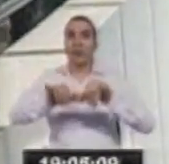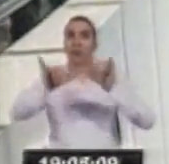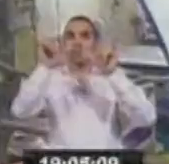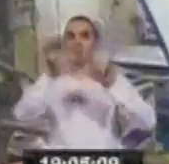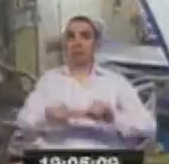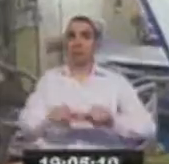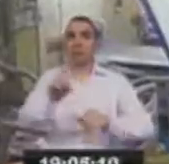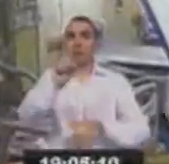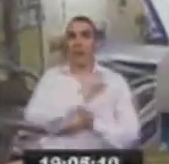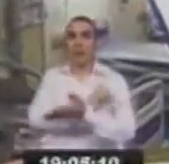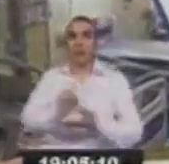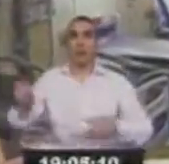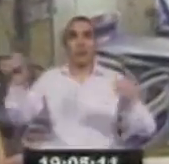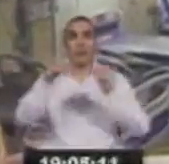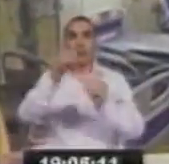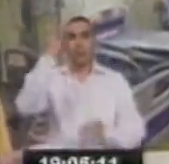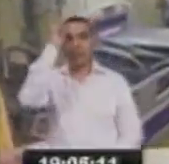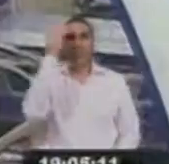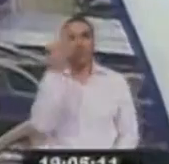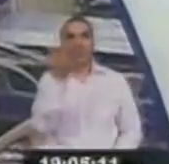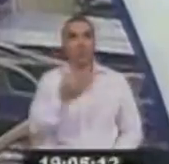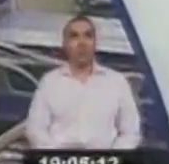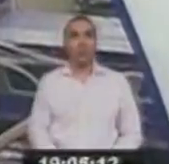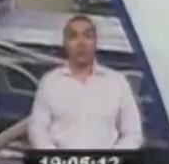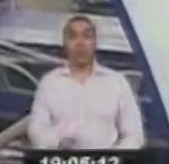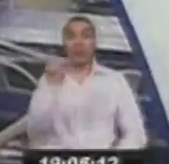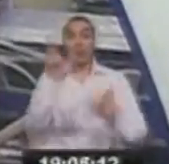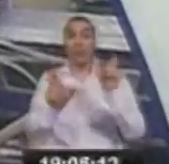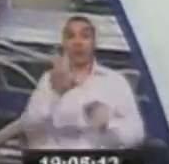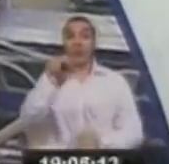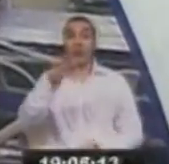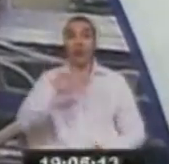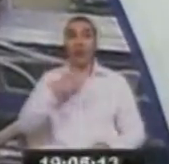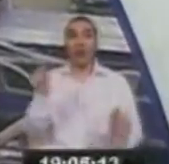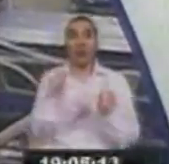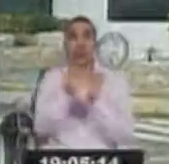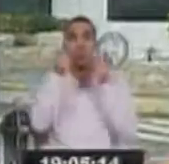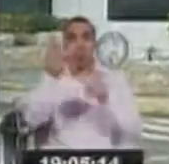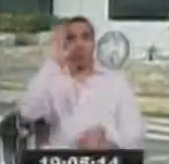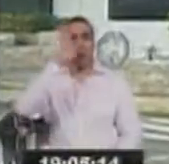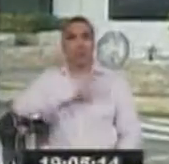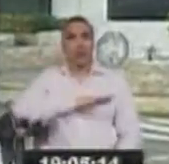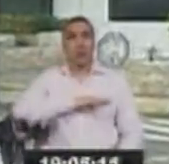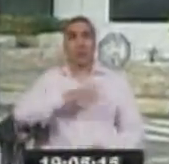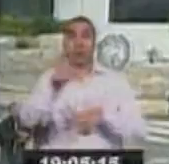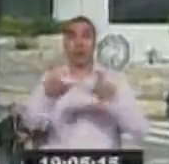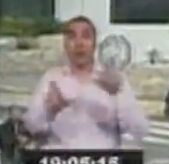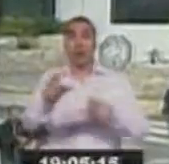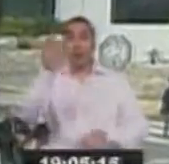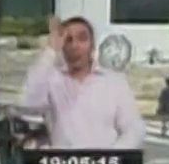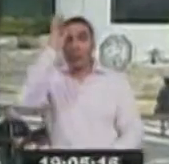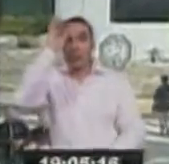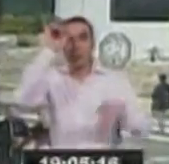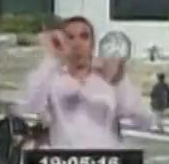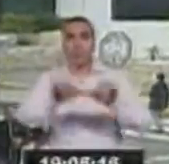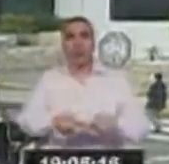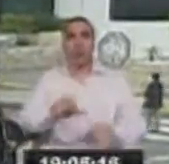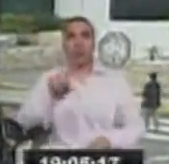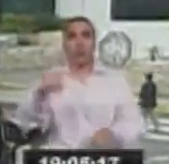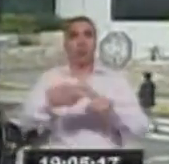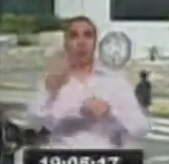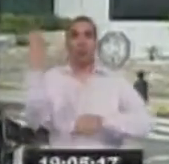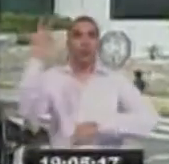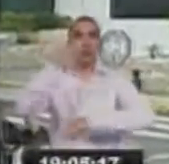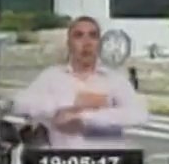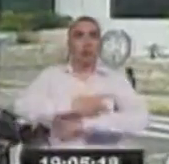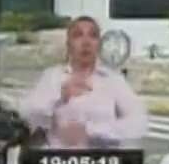menos una semana más hospitalizados. Los pacientes no se encuentran con resguardo policial. En este centro de salud permaneció hospitalizada durante